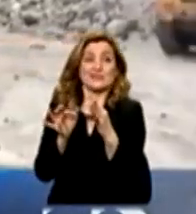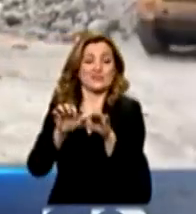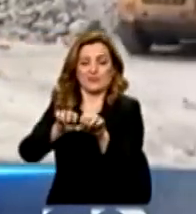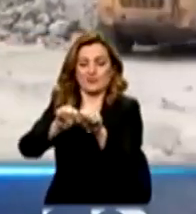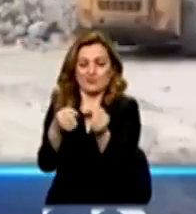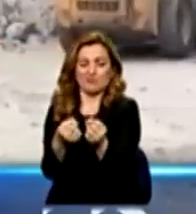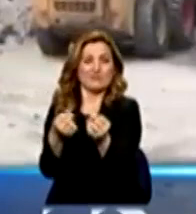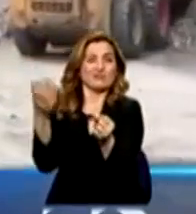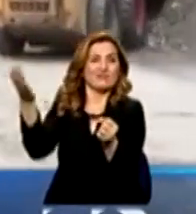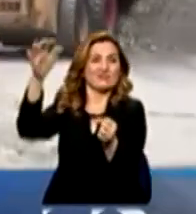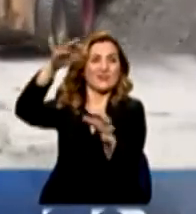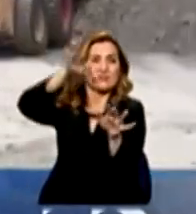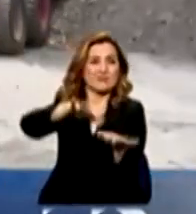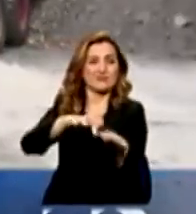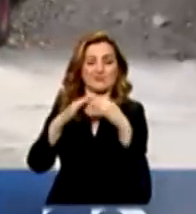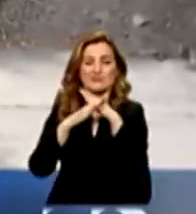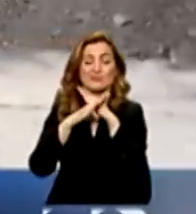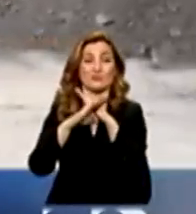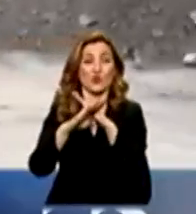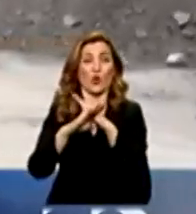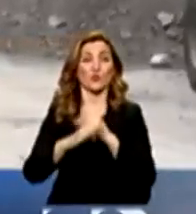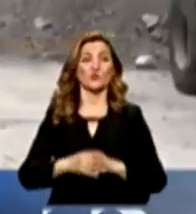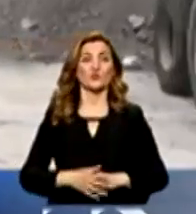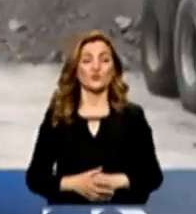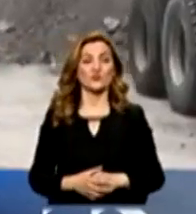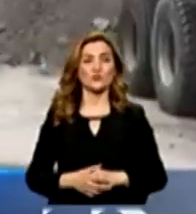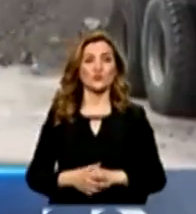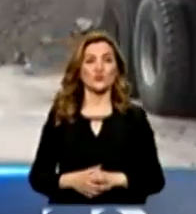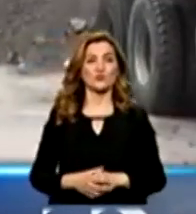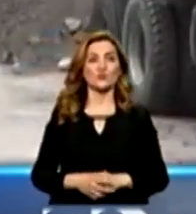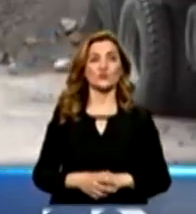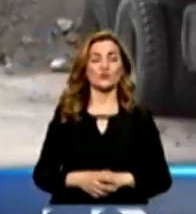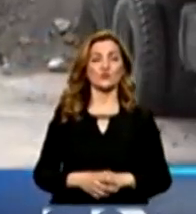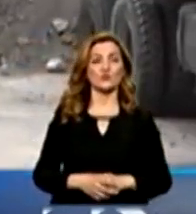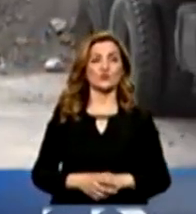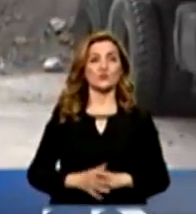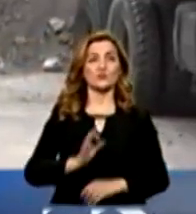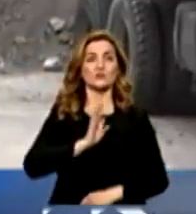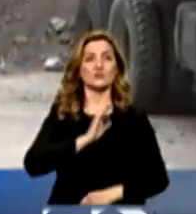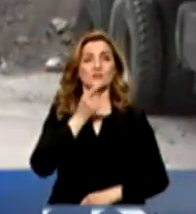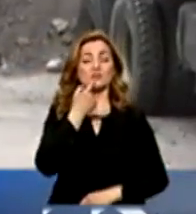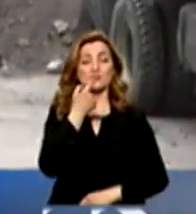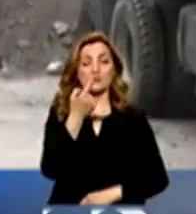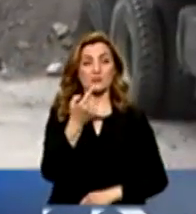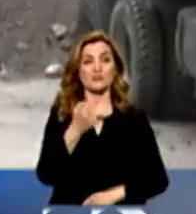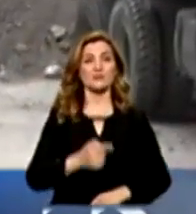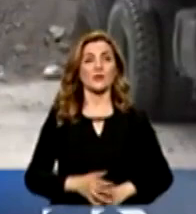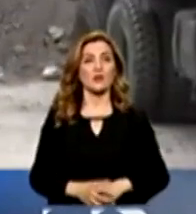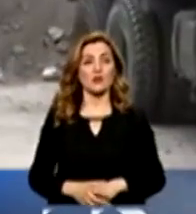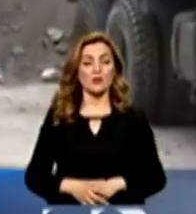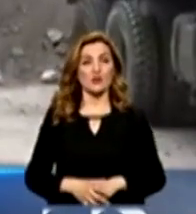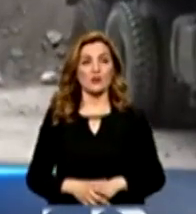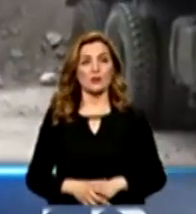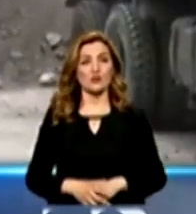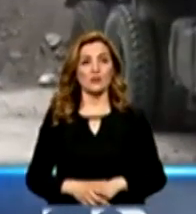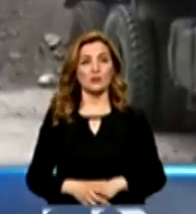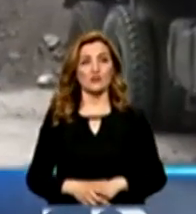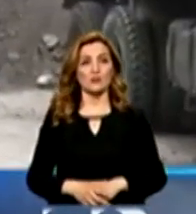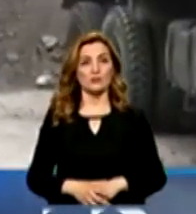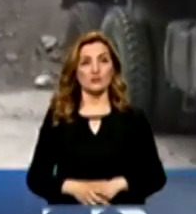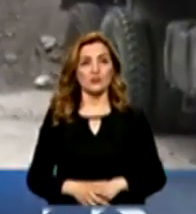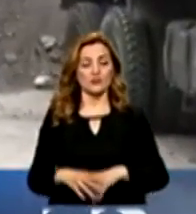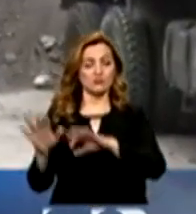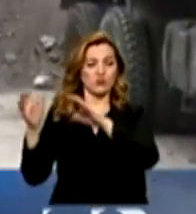a estas circunstancias. De lo que se ha dicho por parte de los técnicos del ministerio es de que estos deslizamientos